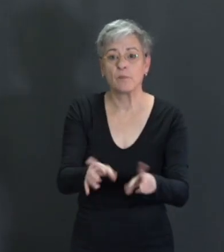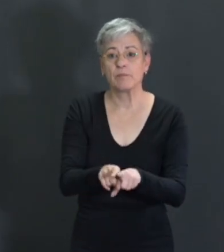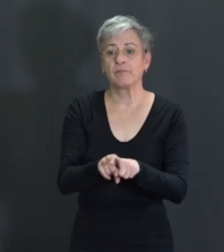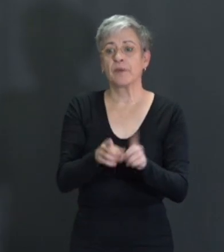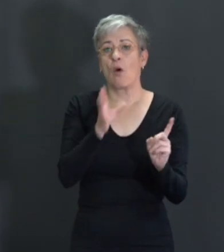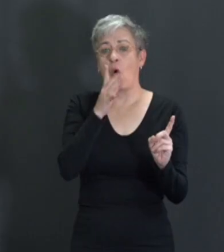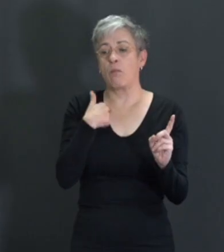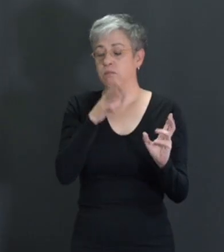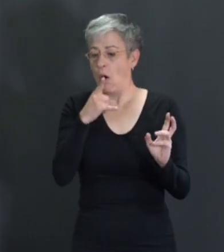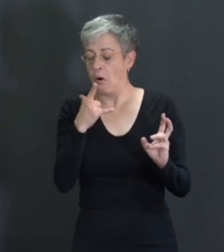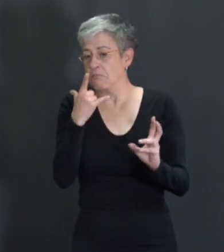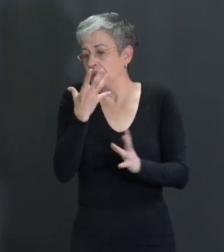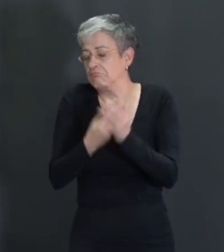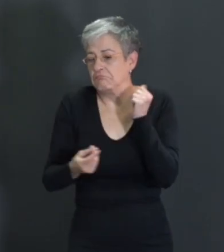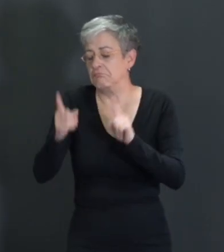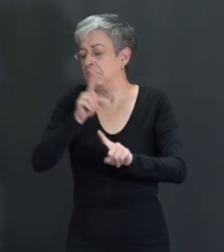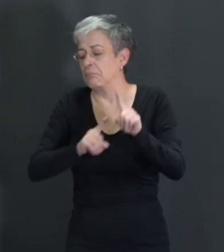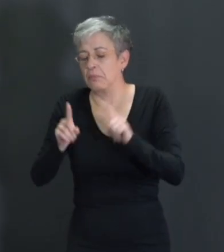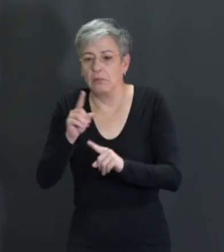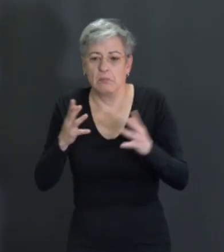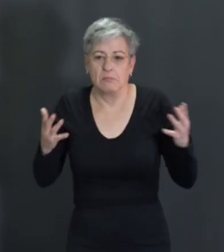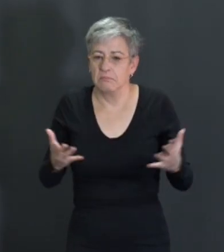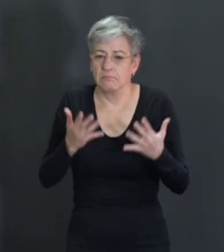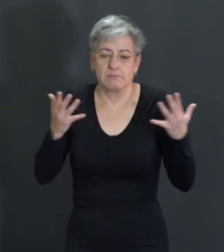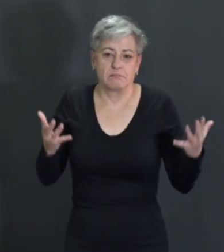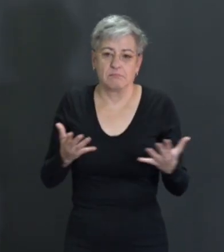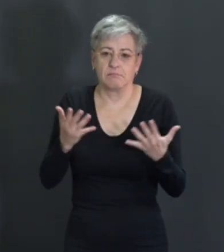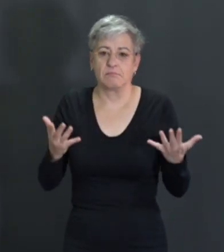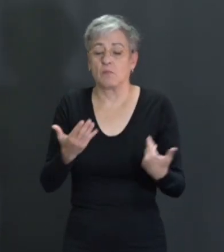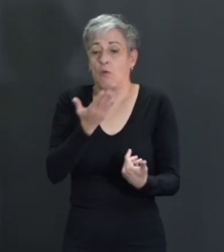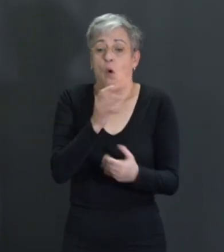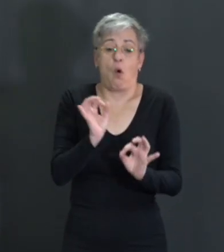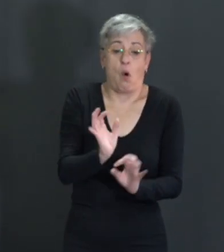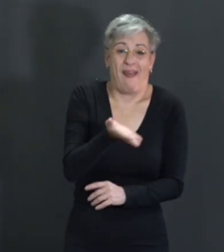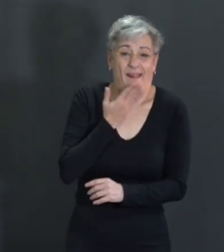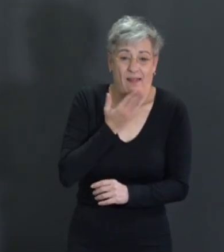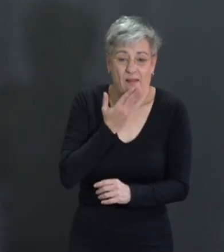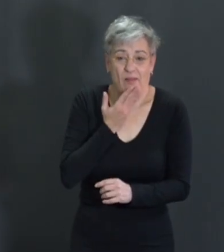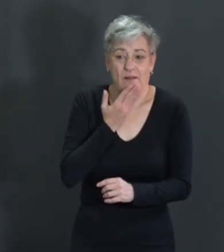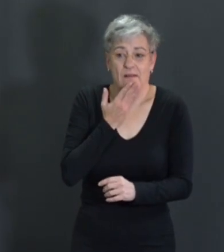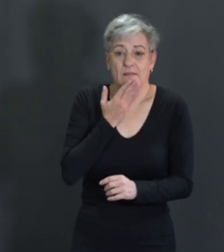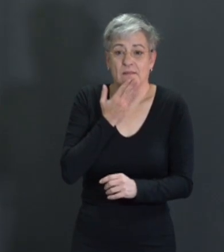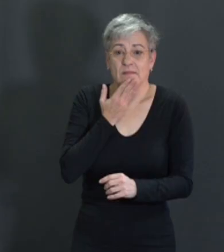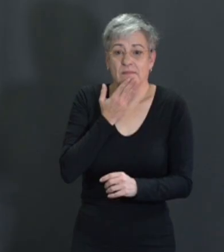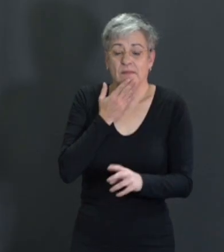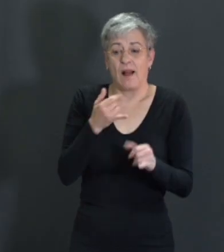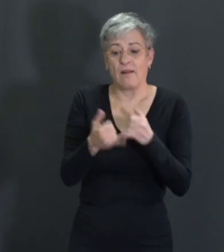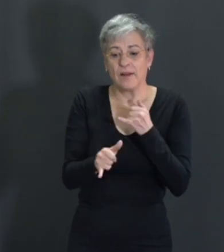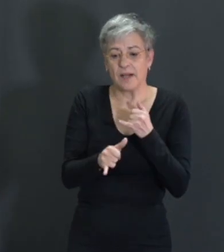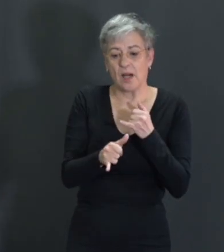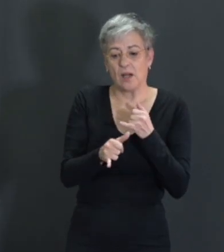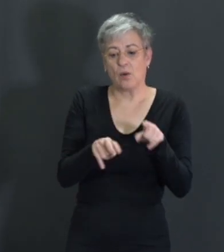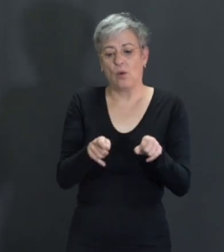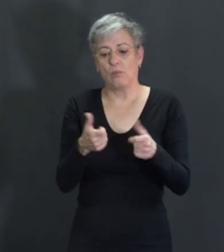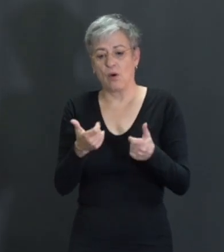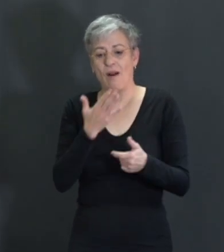algunas destrezas, por razón de la edad, ha ido expulsando, ¿no?,